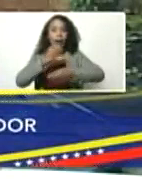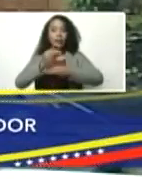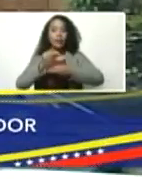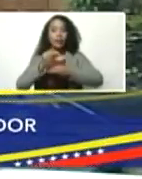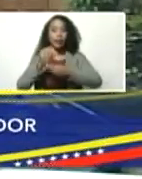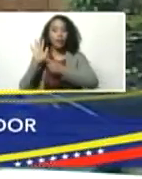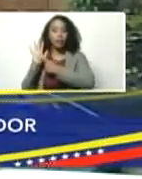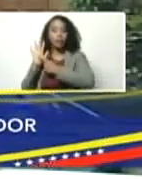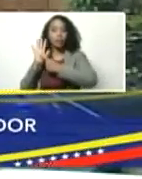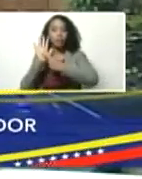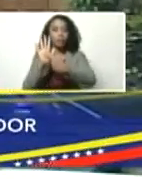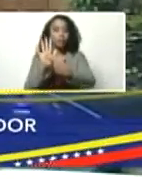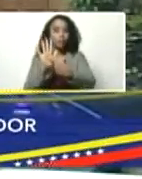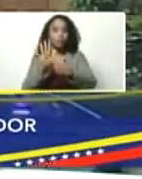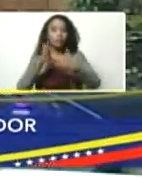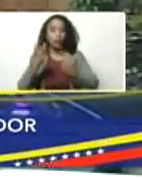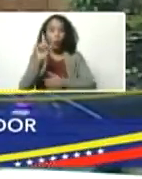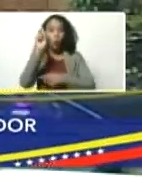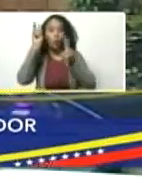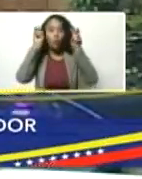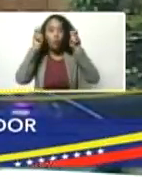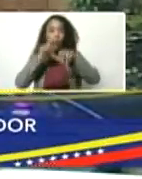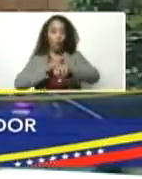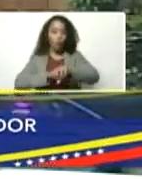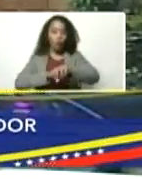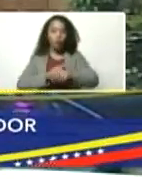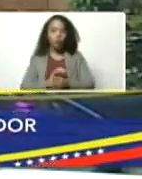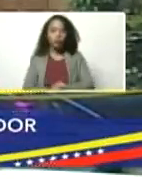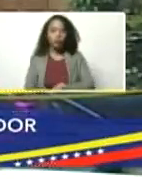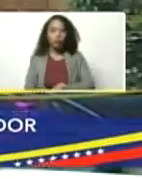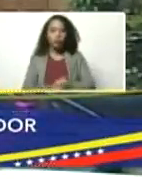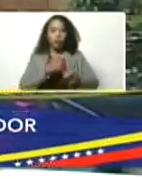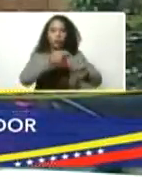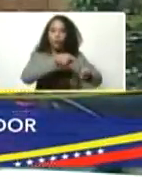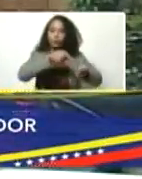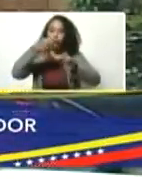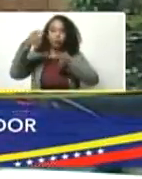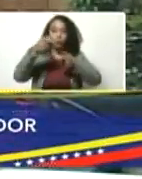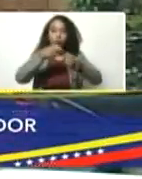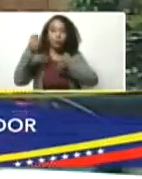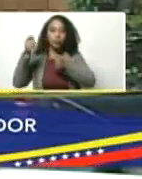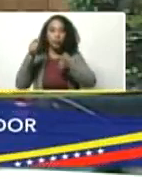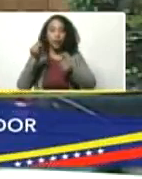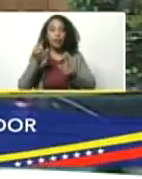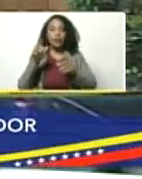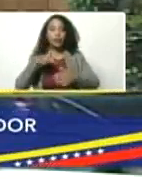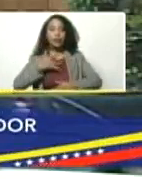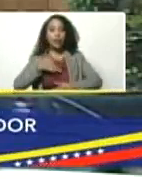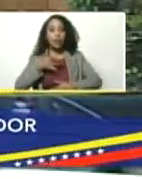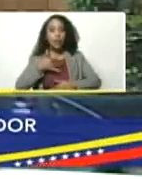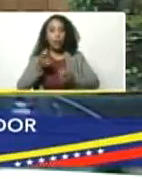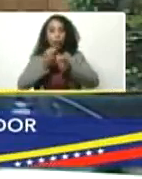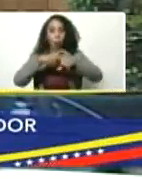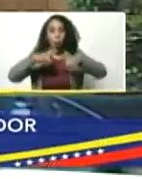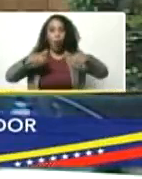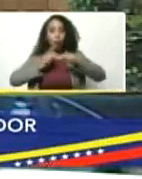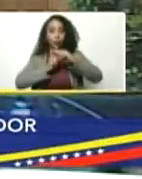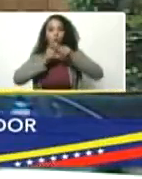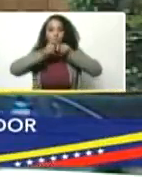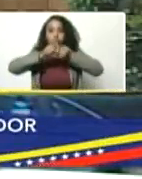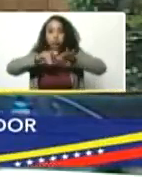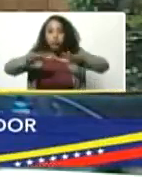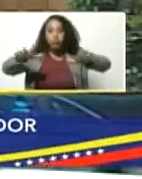síntomas de una nueva época, las exportaciones, síntomas de crecimiento, de